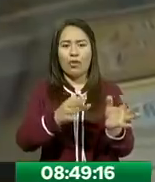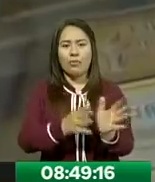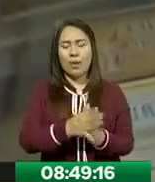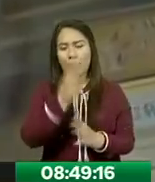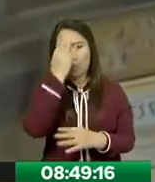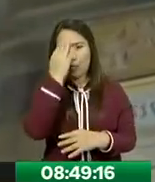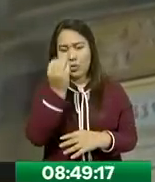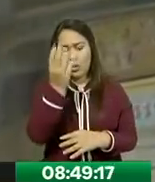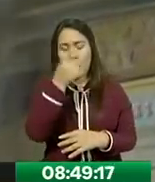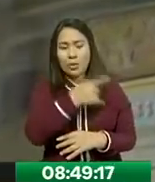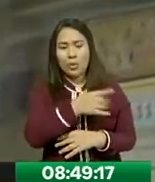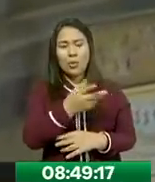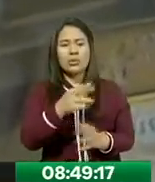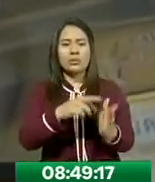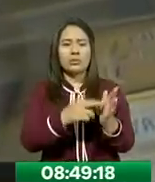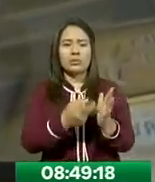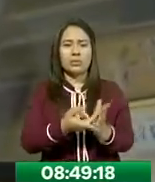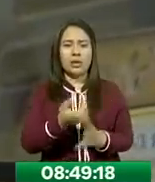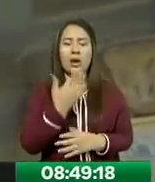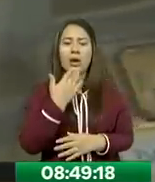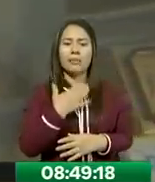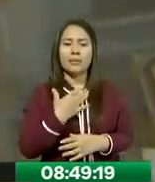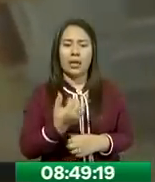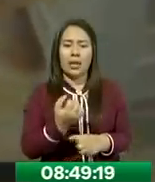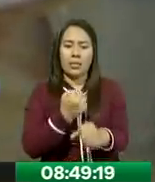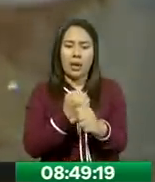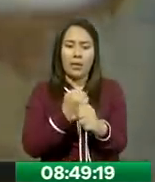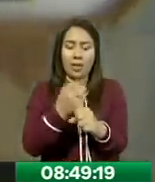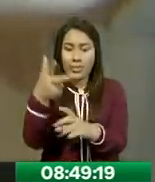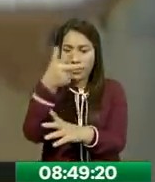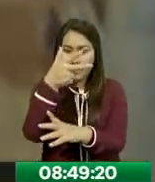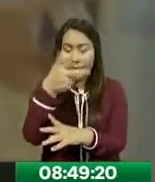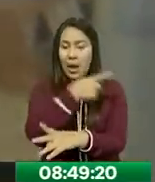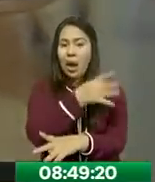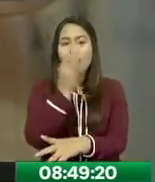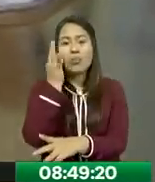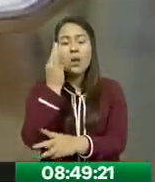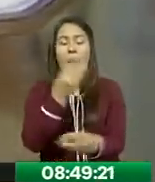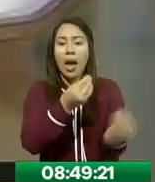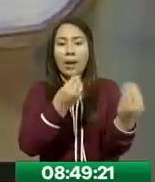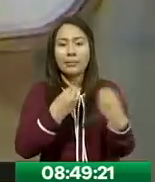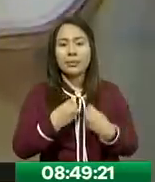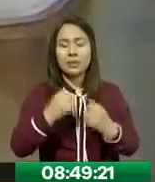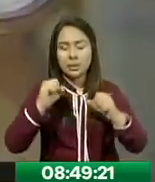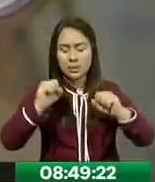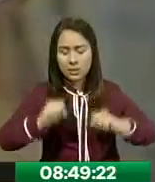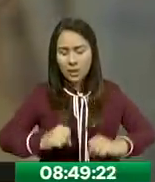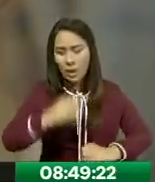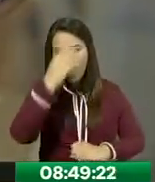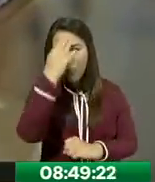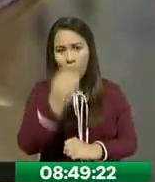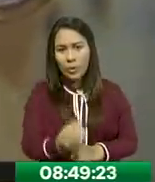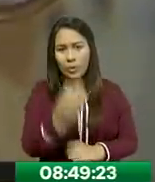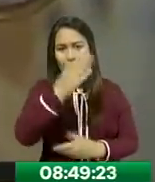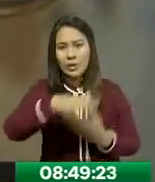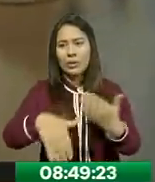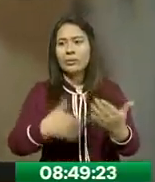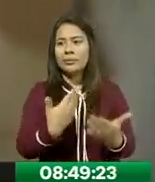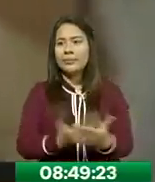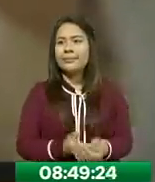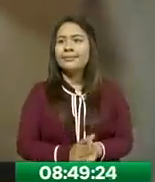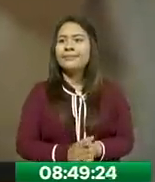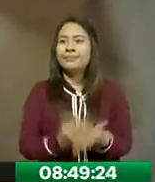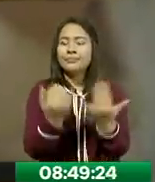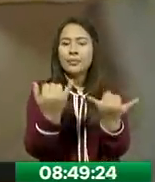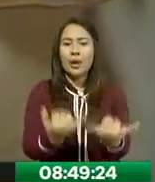que representa a la Policía Nacional, ¿ya están trabajando con ese video que tiene la ciudadana? Pues sí, buenos días con todos. Así mismo, al